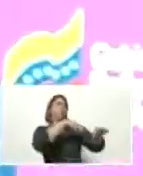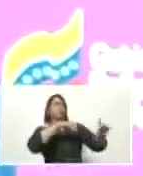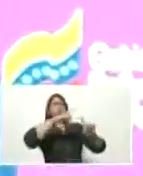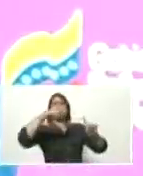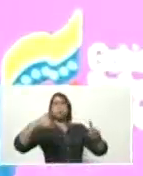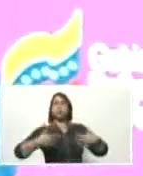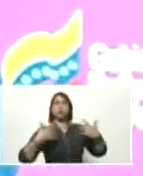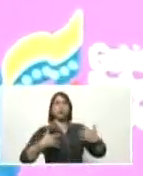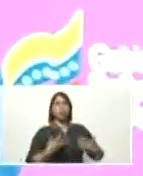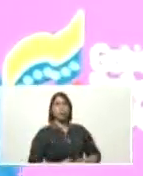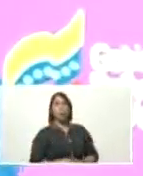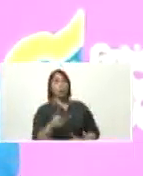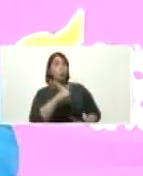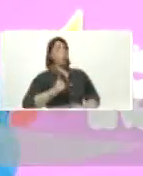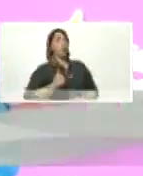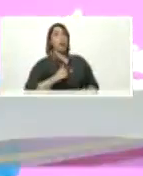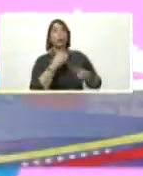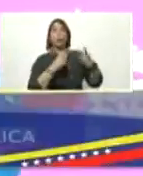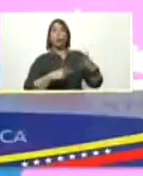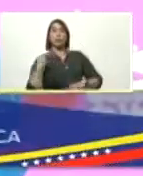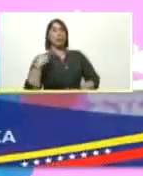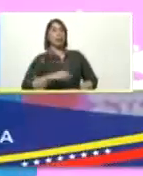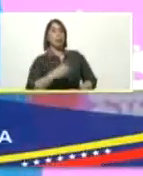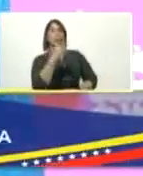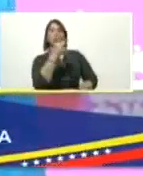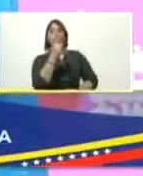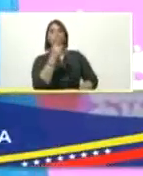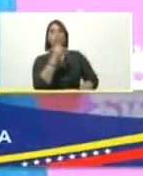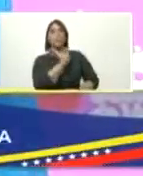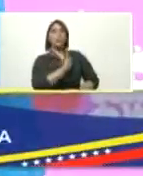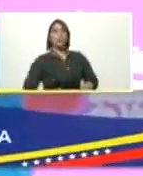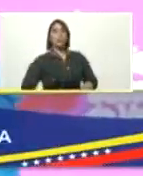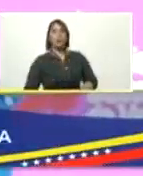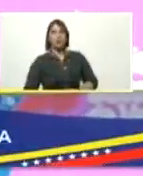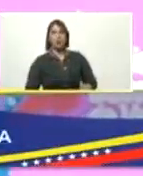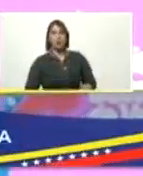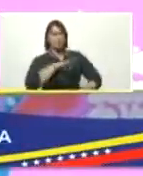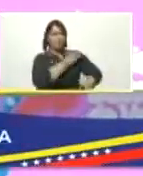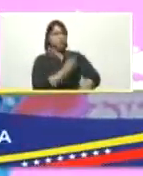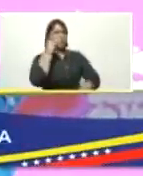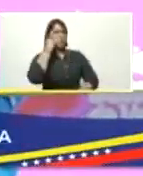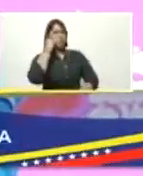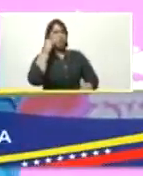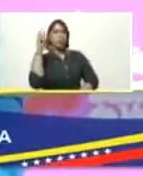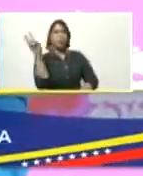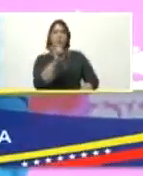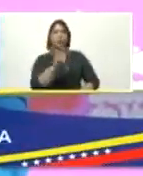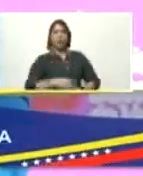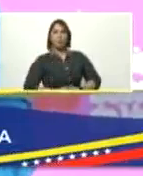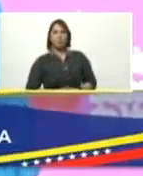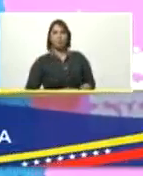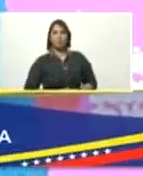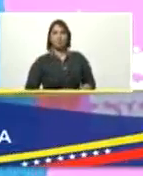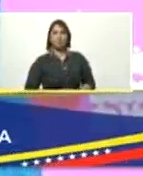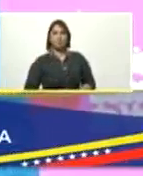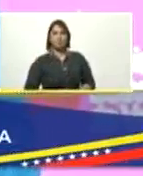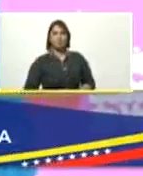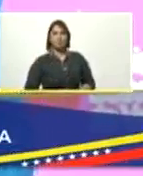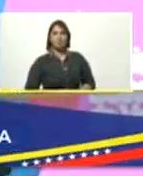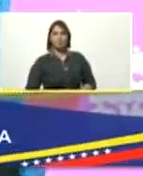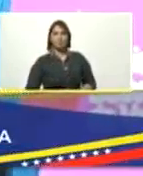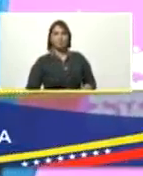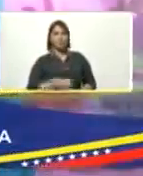es cualquier cosa que tengamos al segundo presidente feminista de Venezuela.